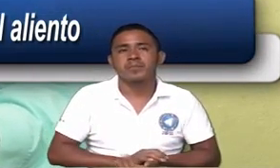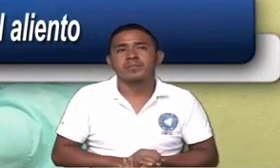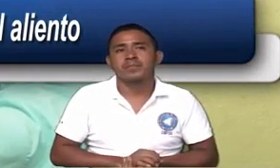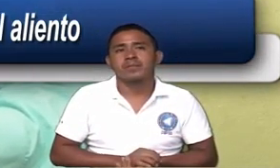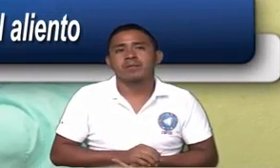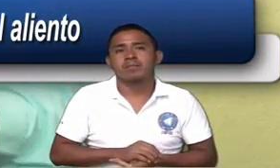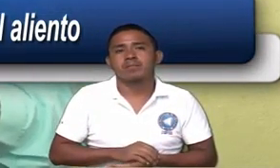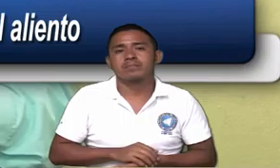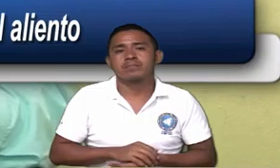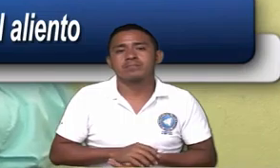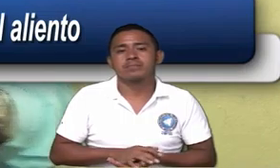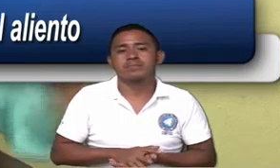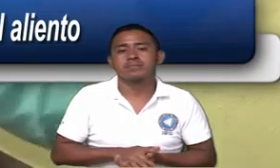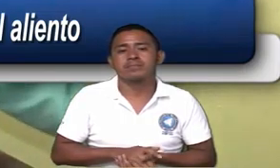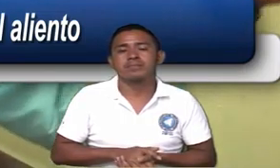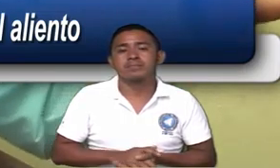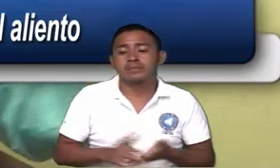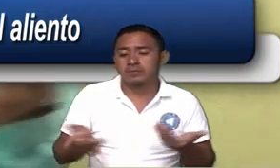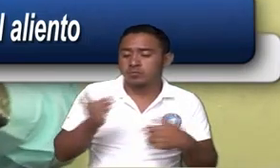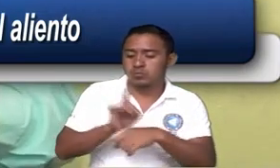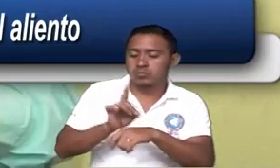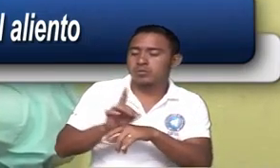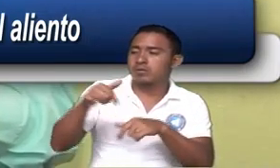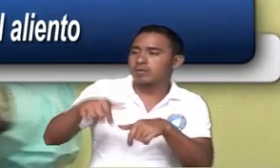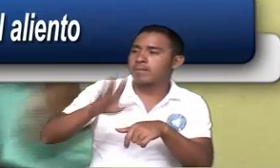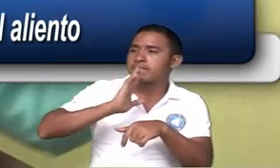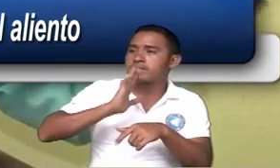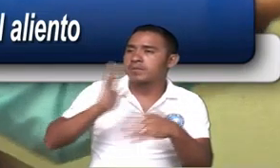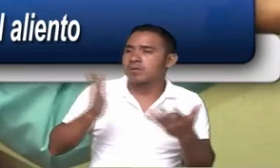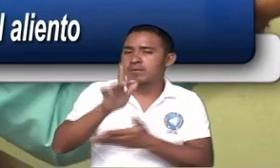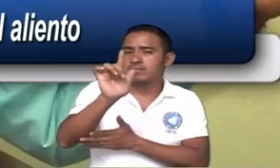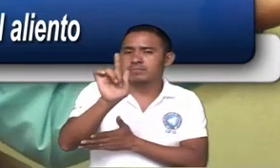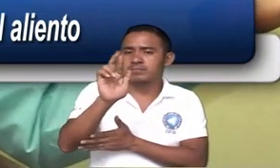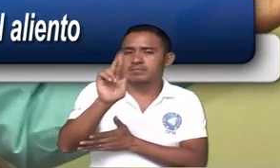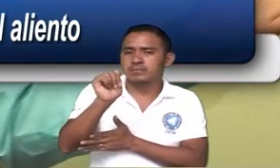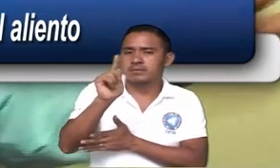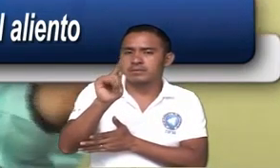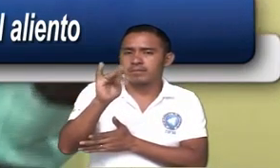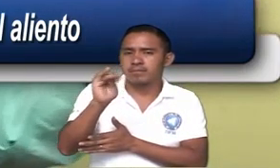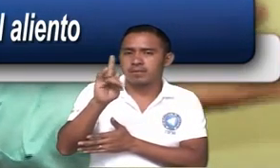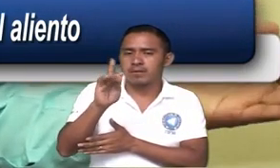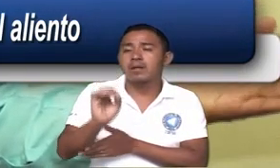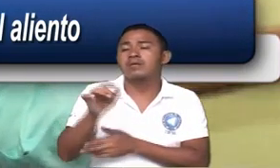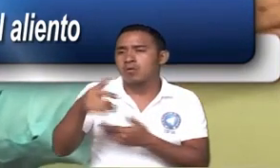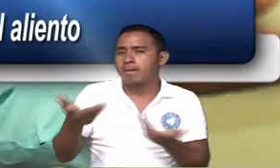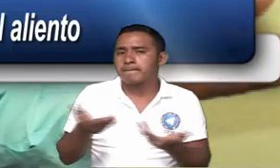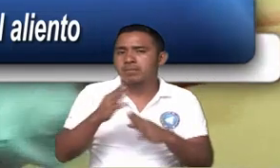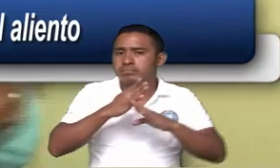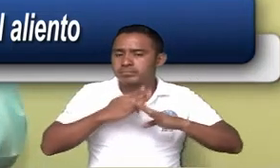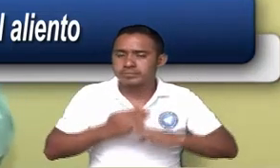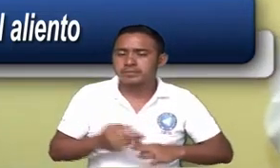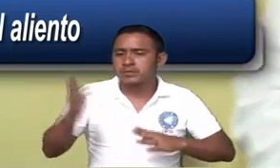ser humano. Así que, doctor, vamos a hablar ahorita del tratamiento. ¿Hay tratamiento para prevenir o curar el mal aliento?